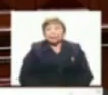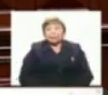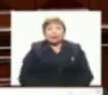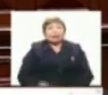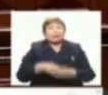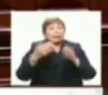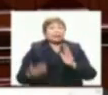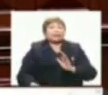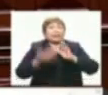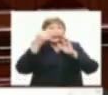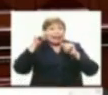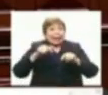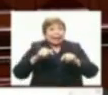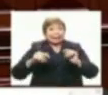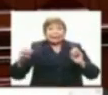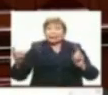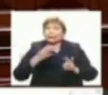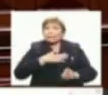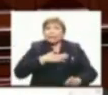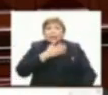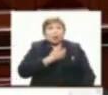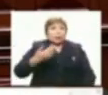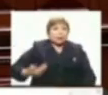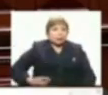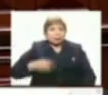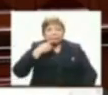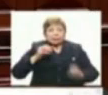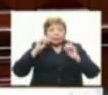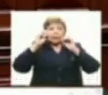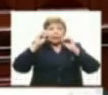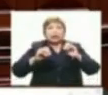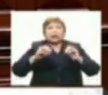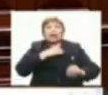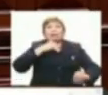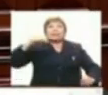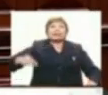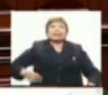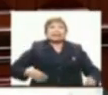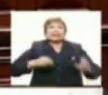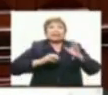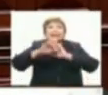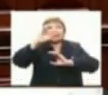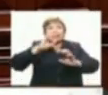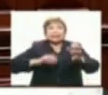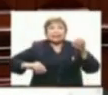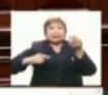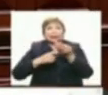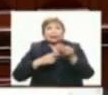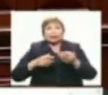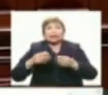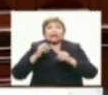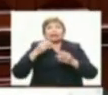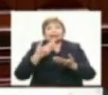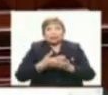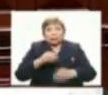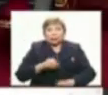hacer frente a estos desafíos, mi gobierno promoverá la creación del Ministerio de Ciencia, Tecnología e Innovación